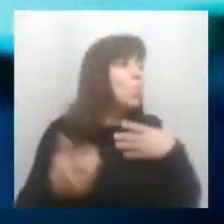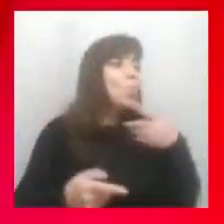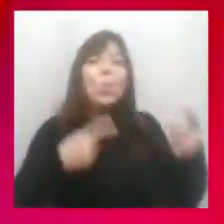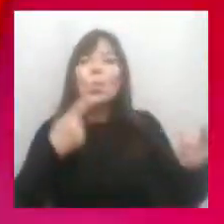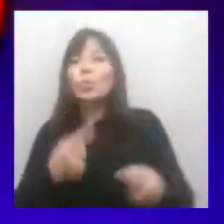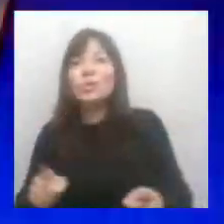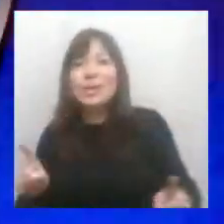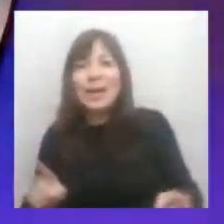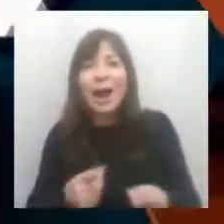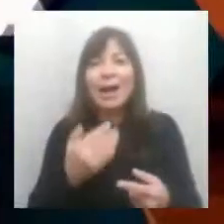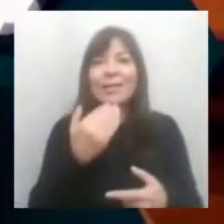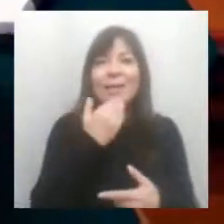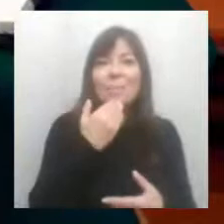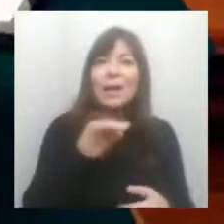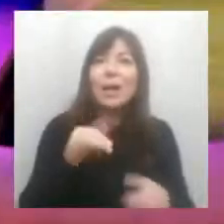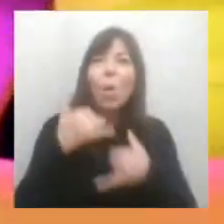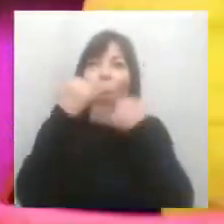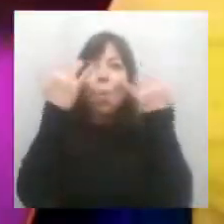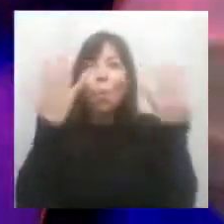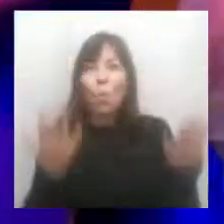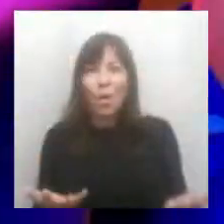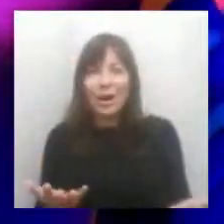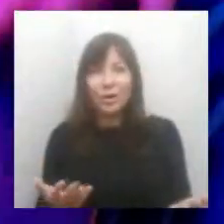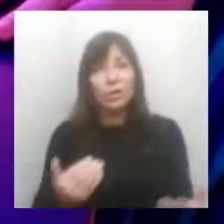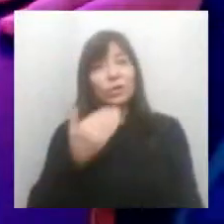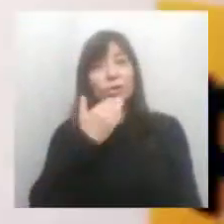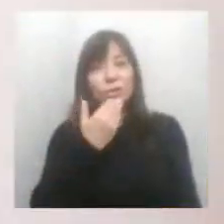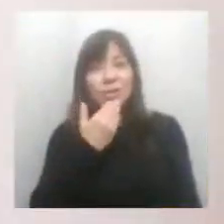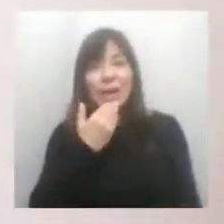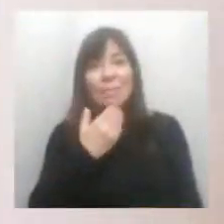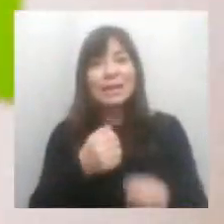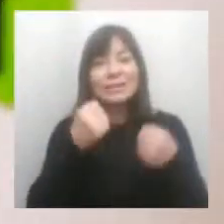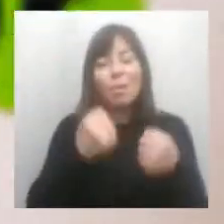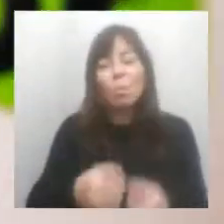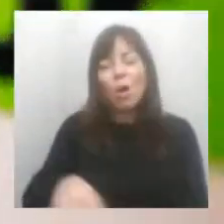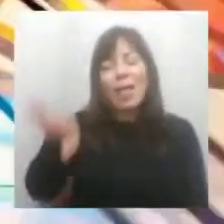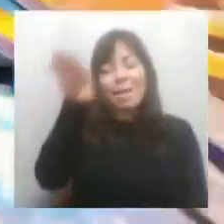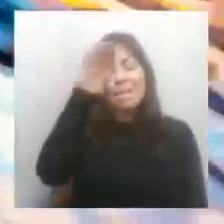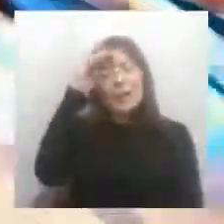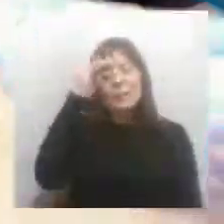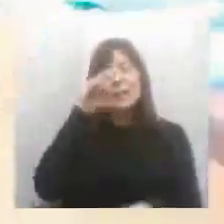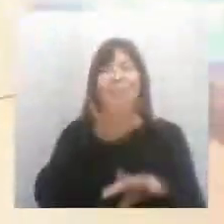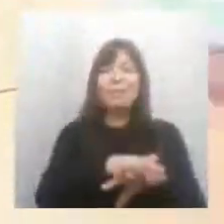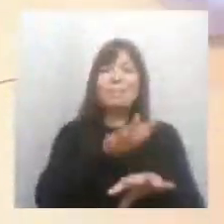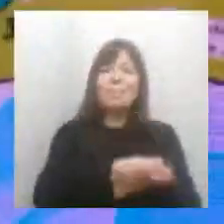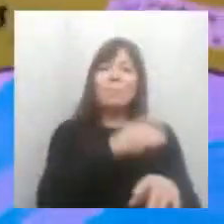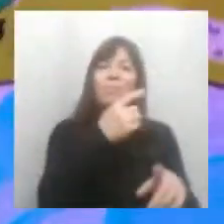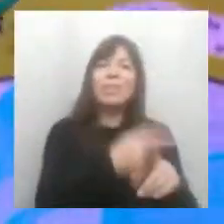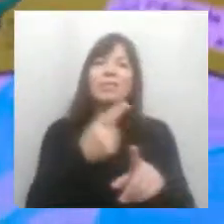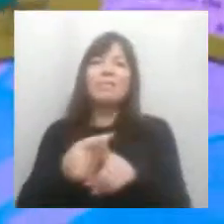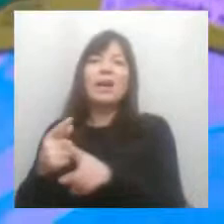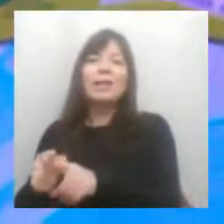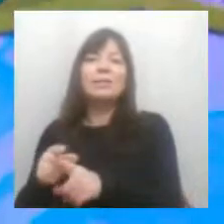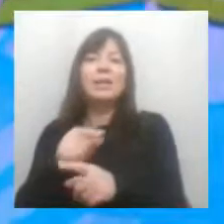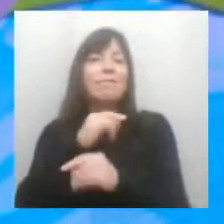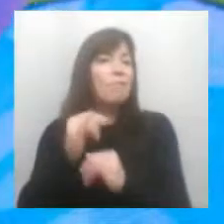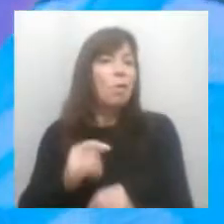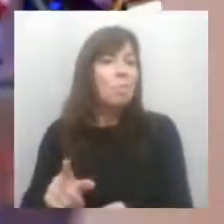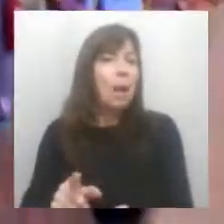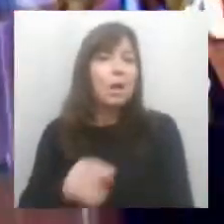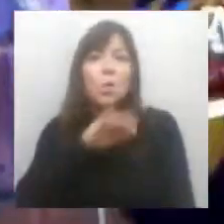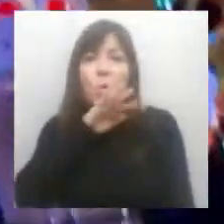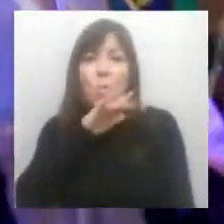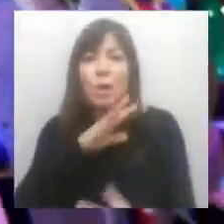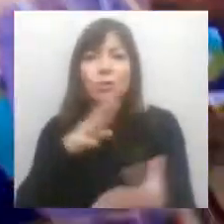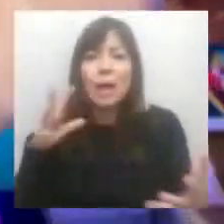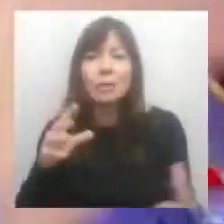incluso también en los juegos. Y por eso se puede experimentar la matemática de una manera diferente, una manera incluso sin tanto número, sino que